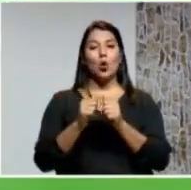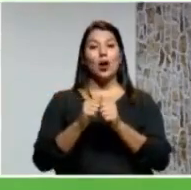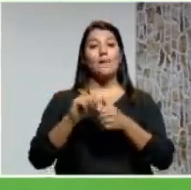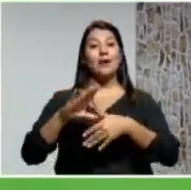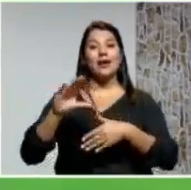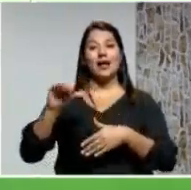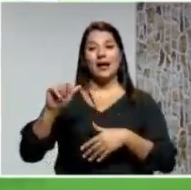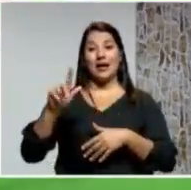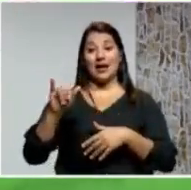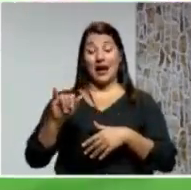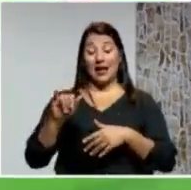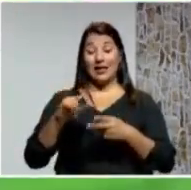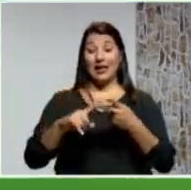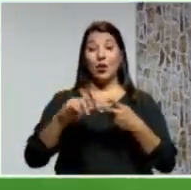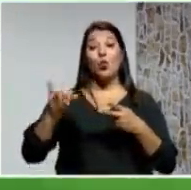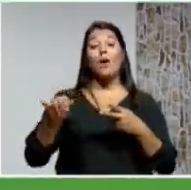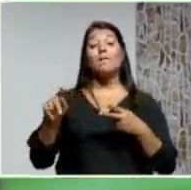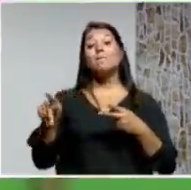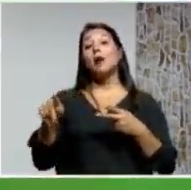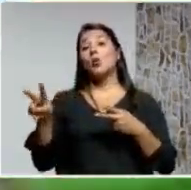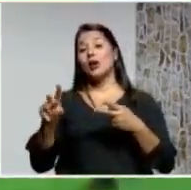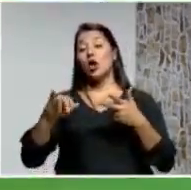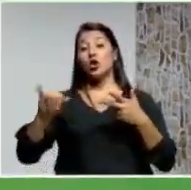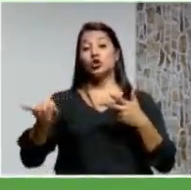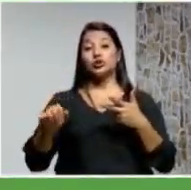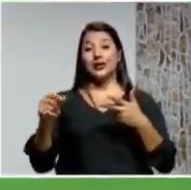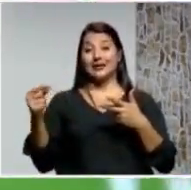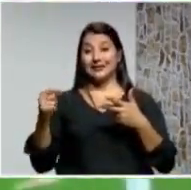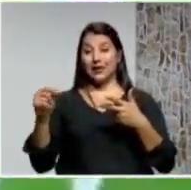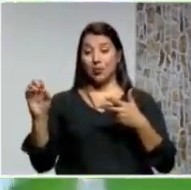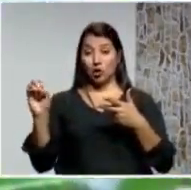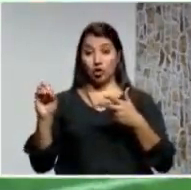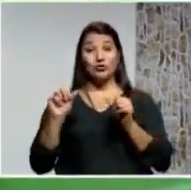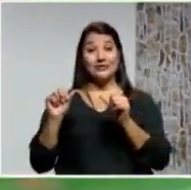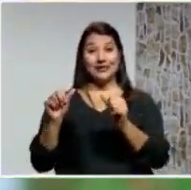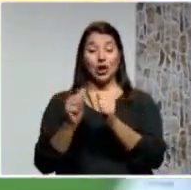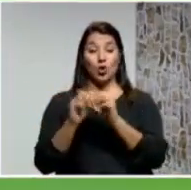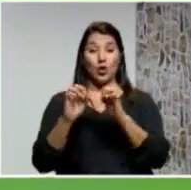mientras que Juan Pablo Vargas y José Guillermo Ortiz continúan vigentes con su equipo, el Millonarios.